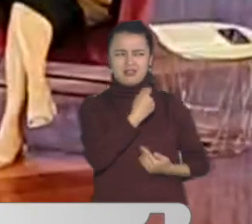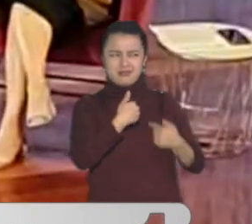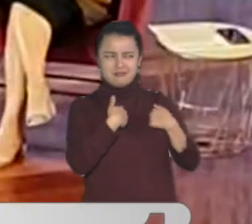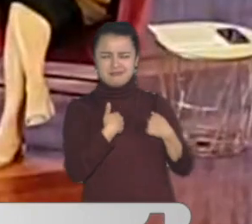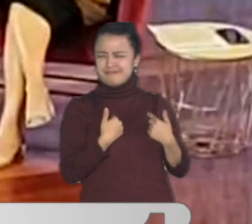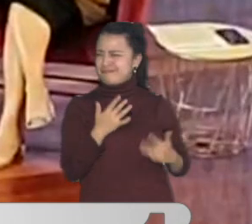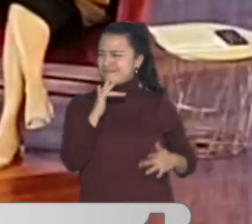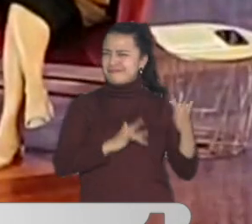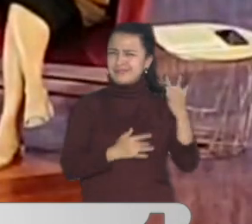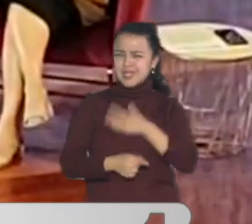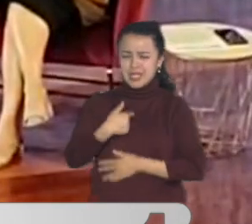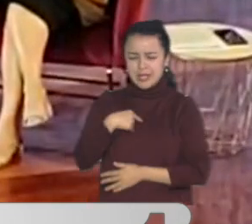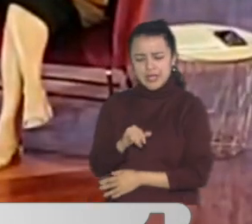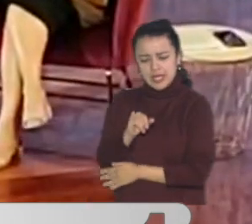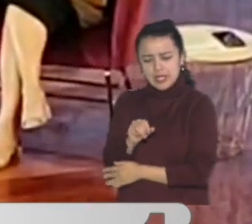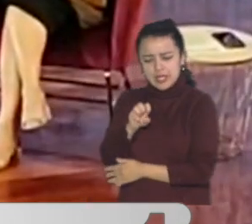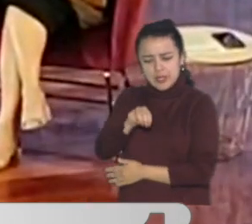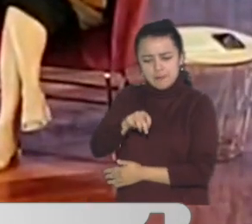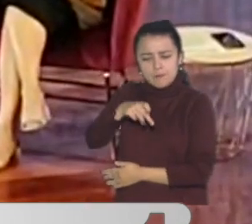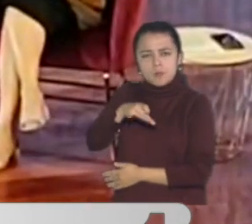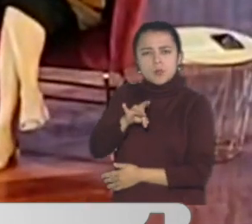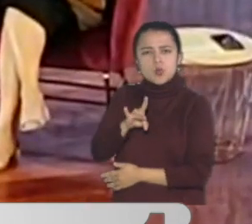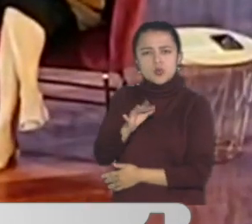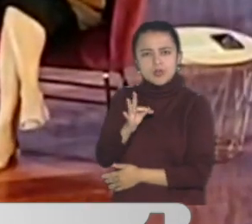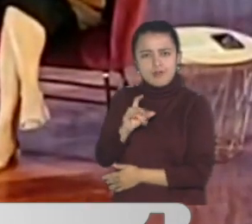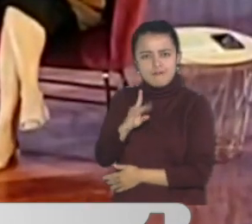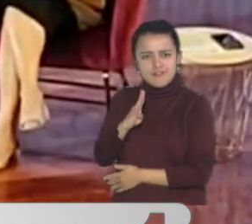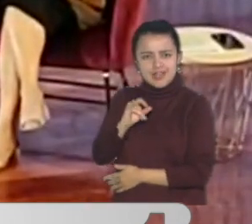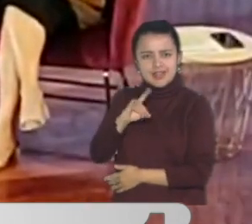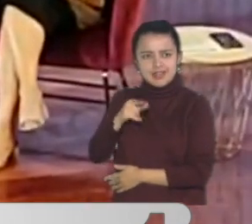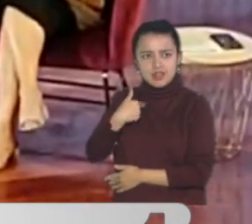a la presidencia de la República. Manifestó que una